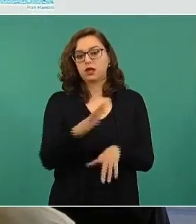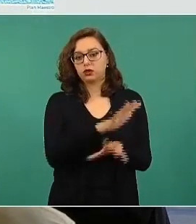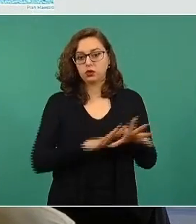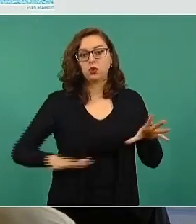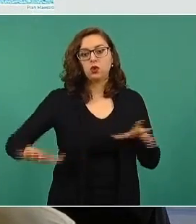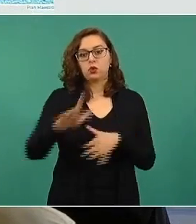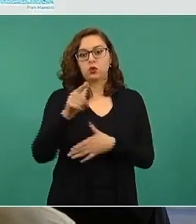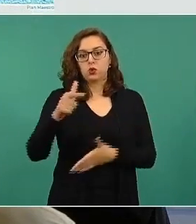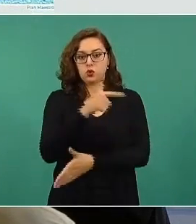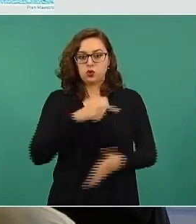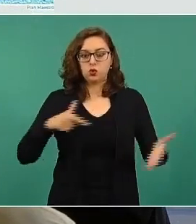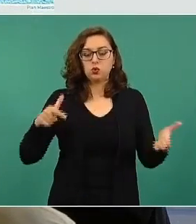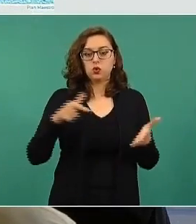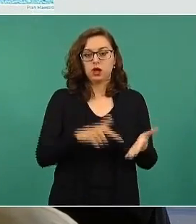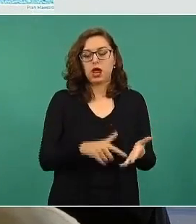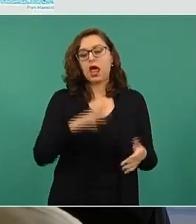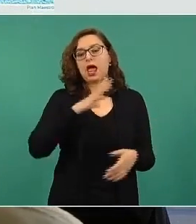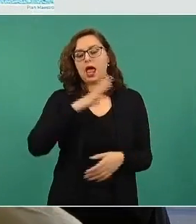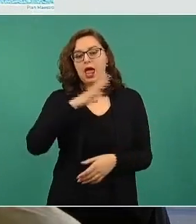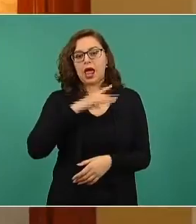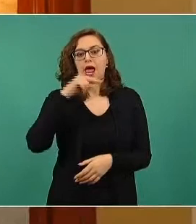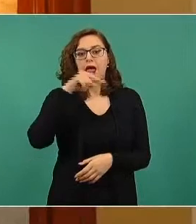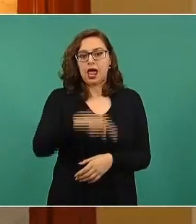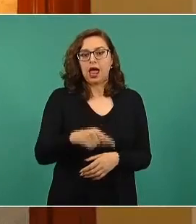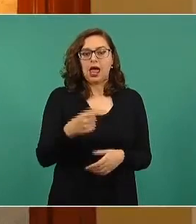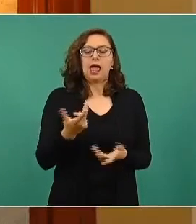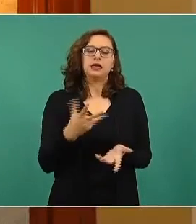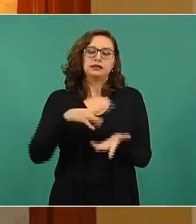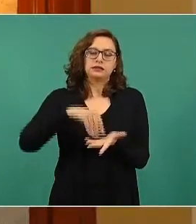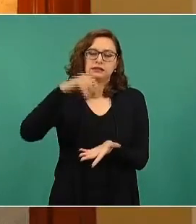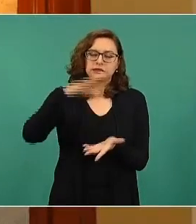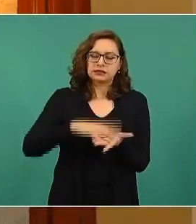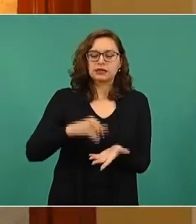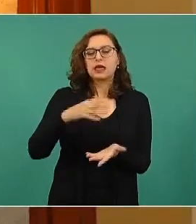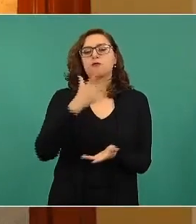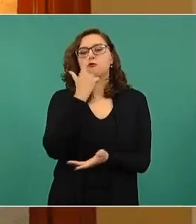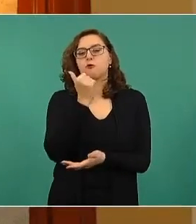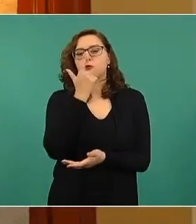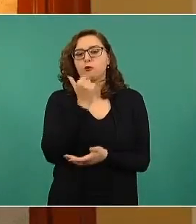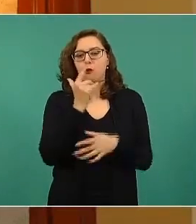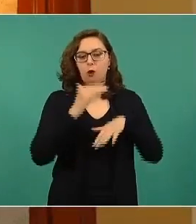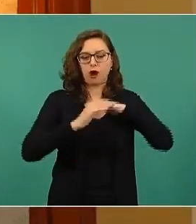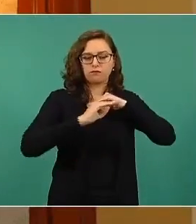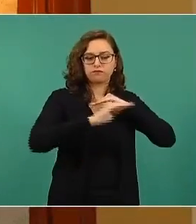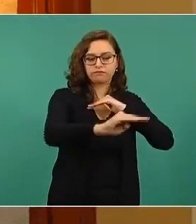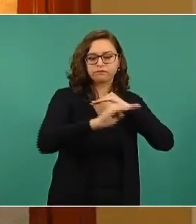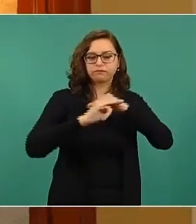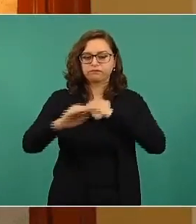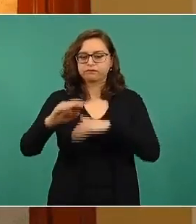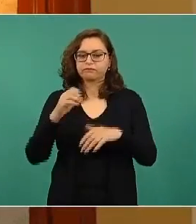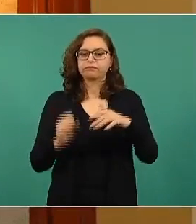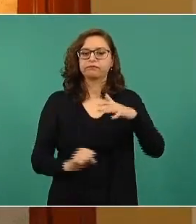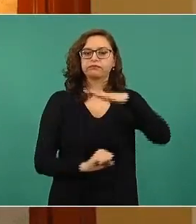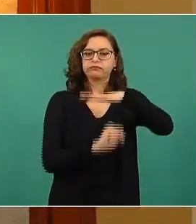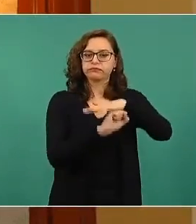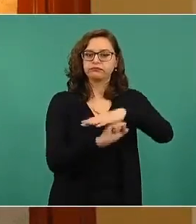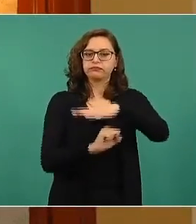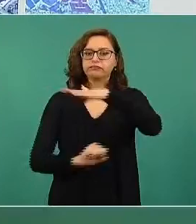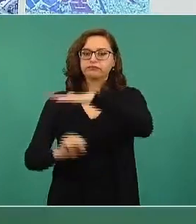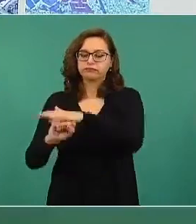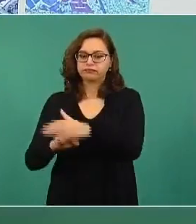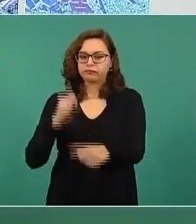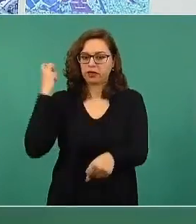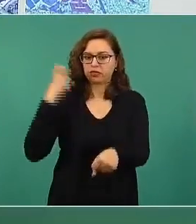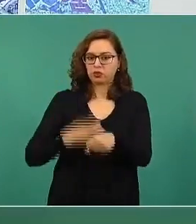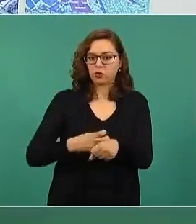se mantienen un conjunto de taludes naturales de tezontle con, digamos, contenciones de concreto y se van generando